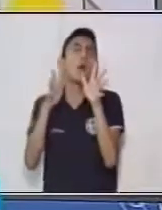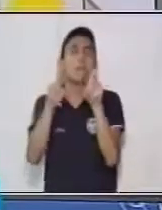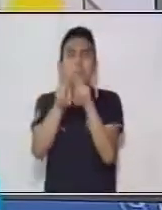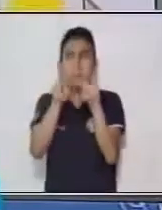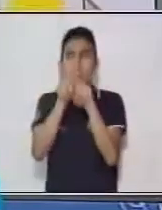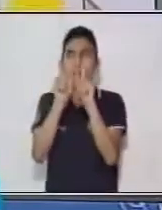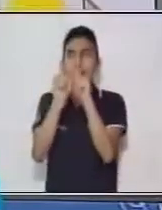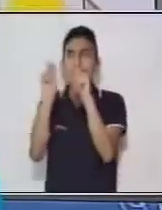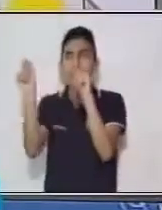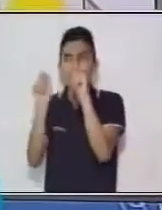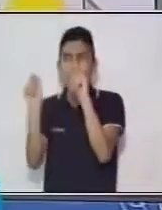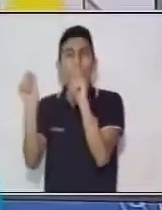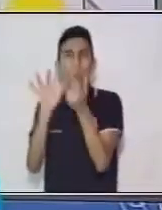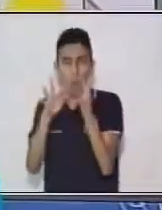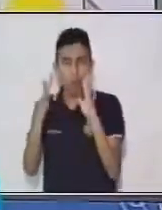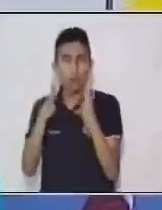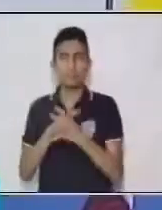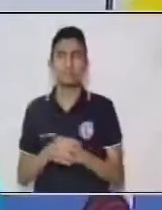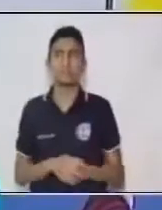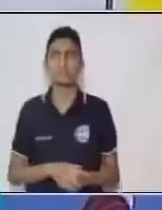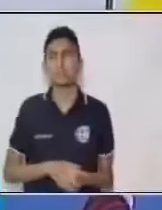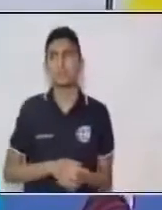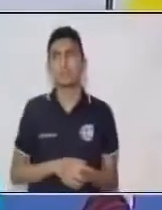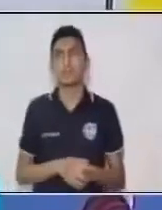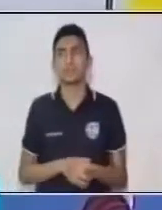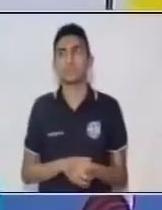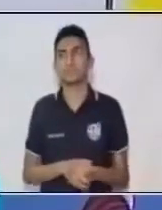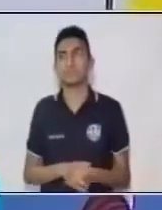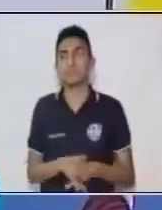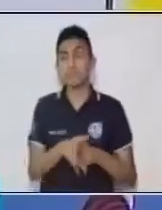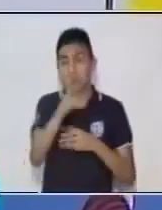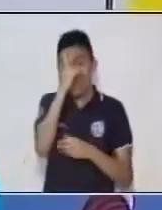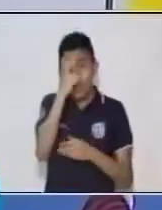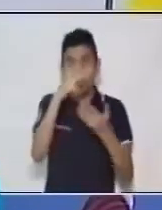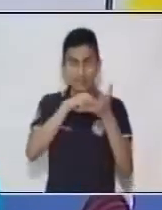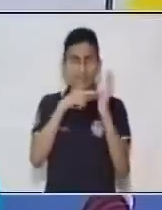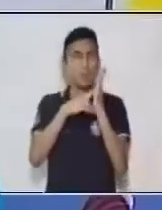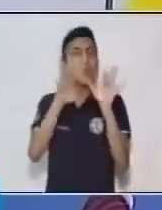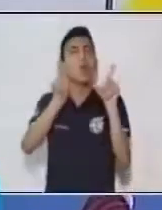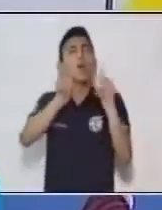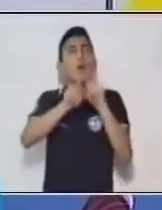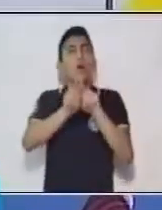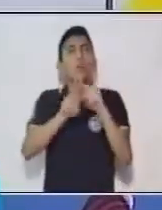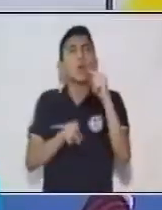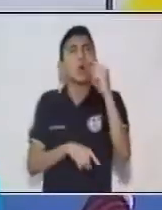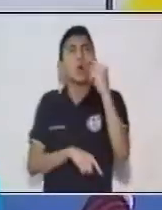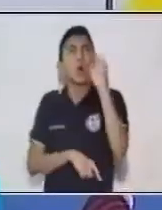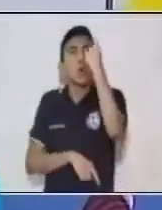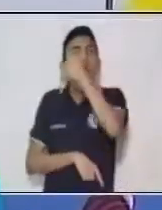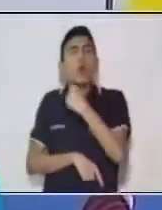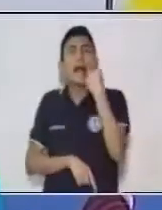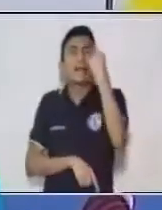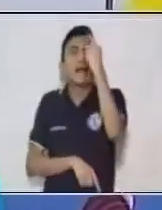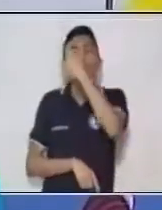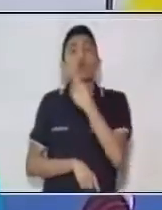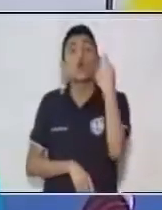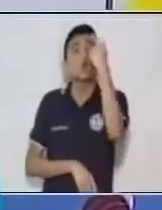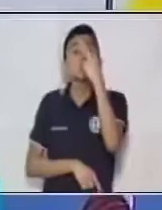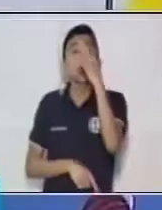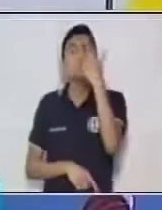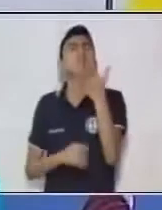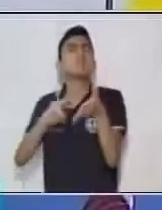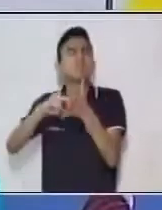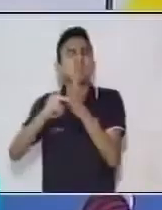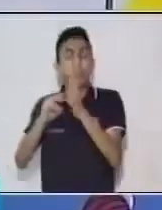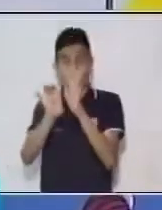al punto B'. Entonces, es lo que estábamos haciendo, ¿verdad? Establecimos un eje de simetría